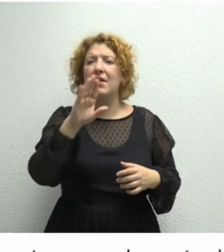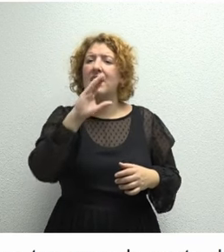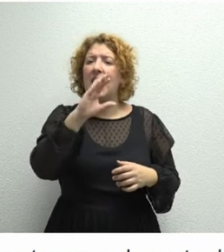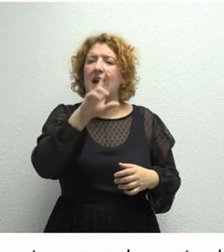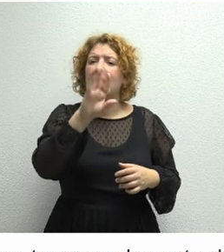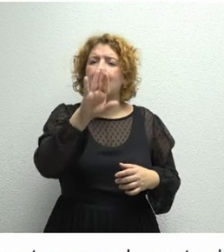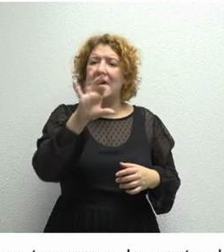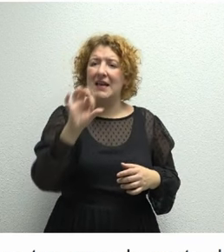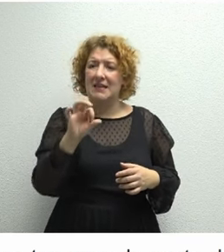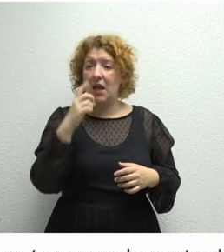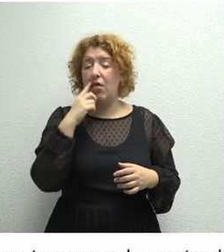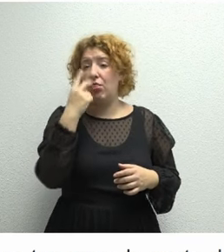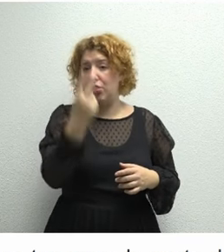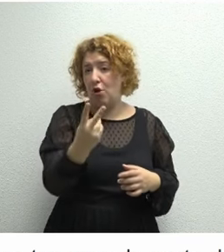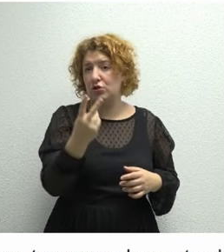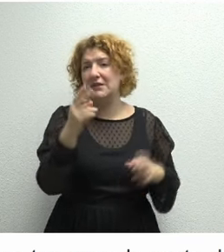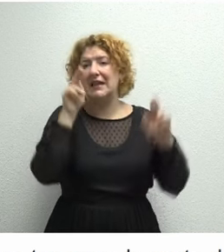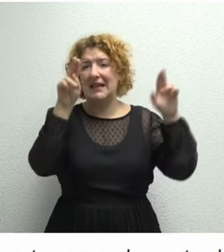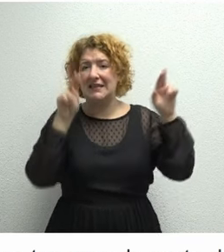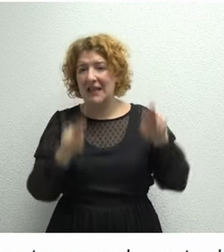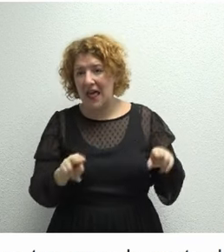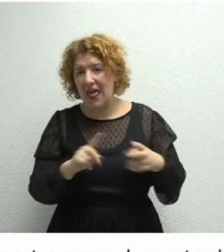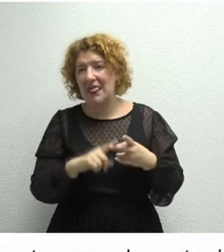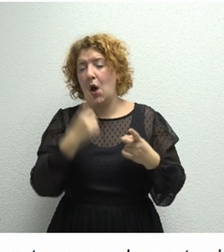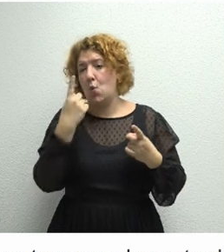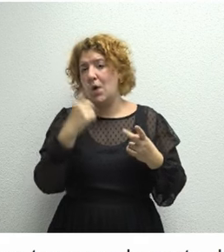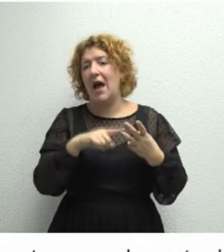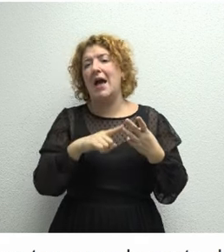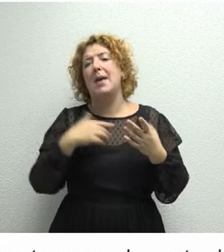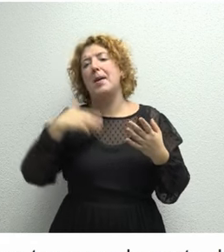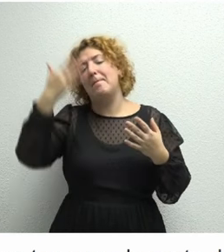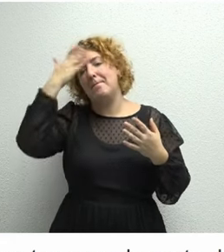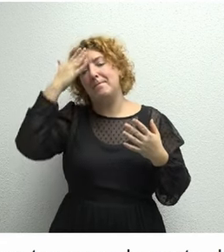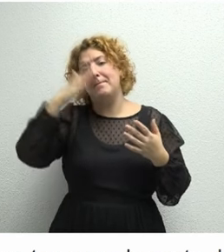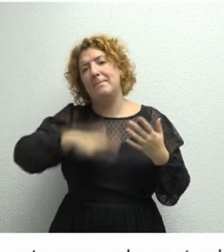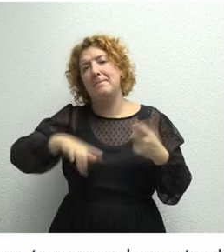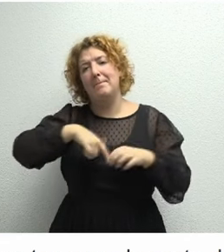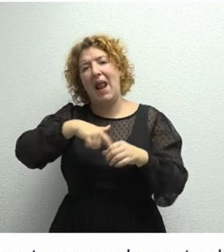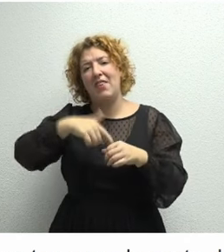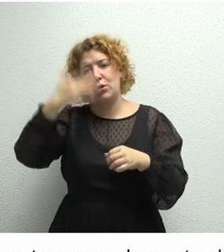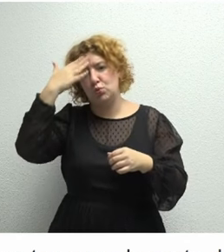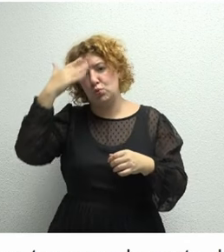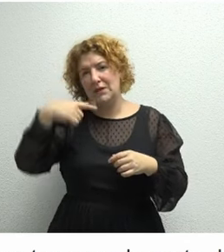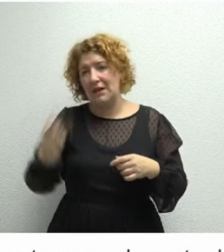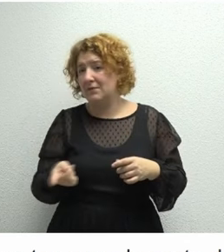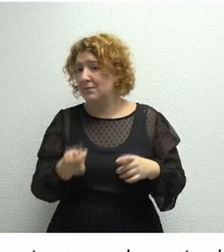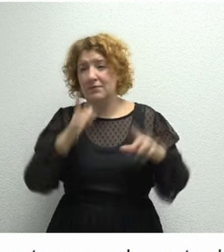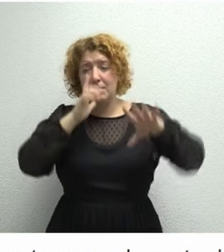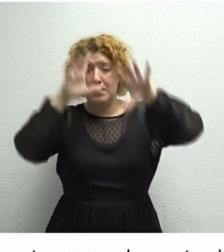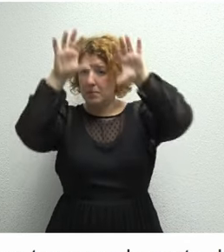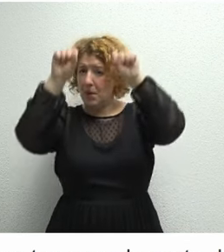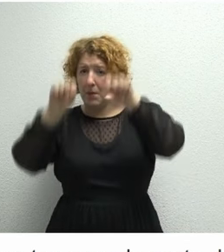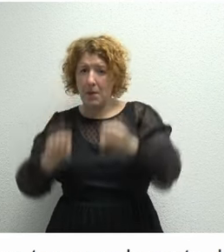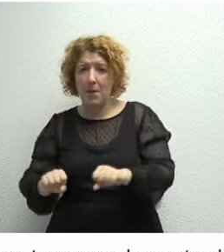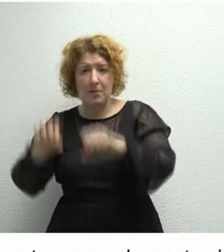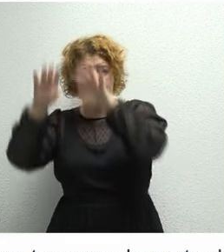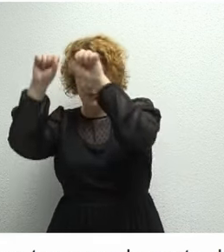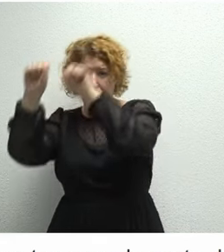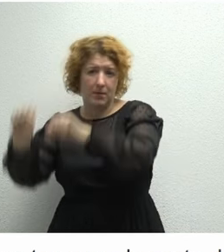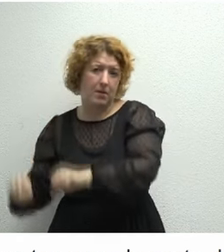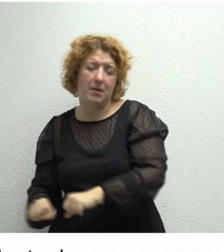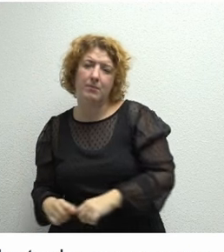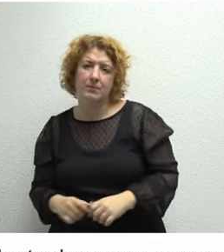eh tenemos una residencia y tenemos plazas tuteladas Vale ahora mismo no hay disponible ninguna plaza en ninguno de